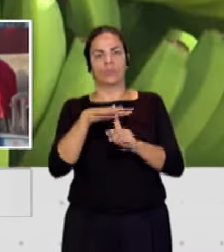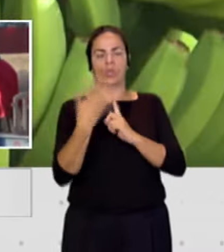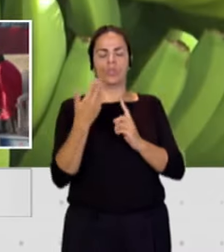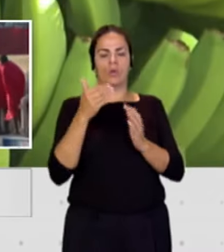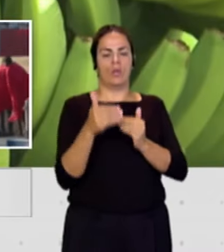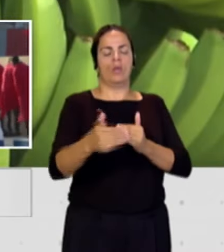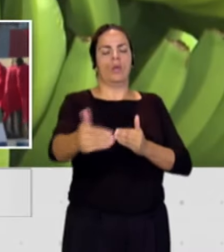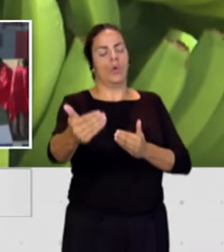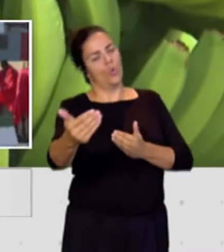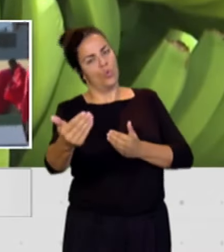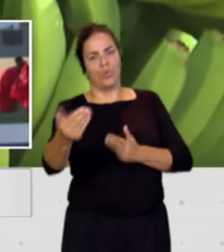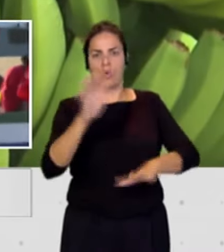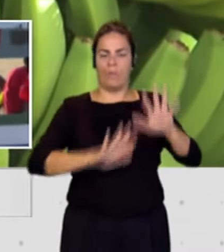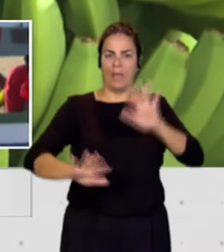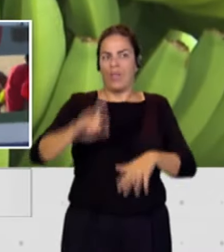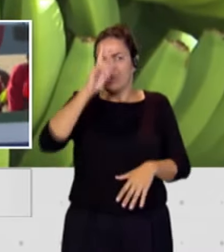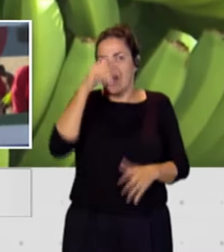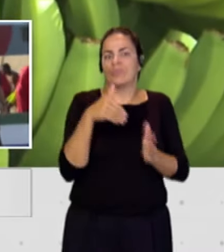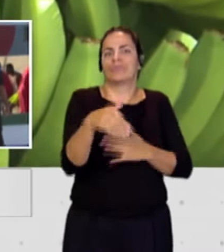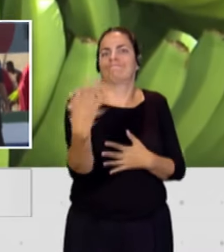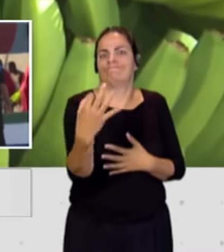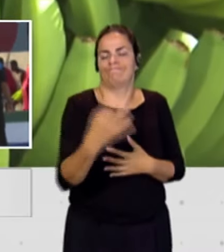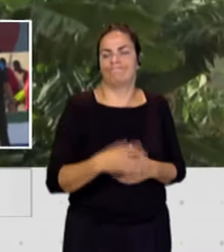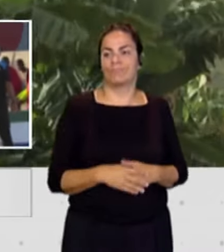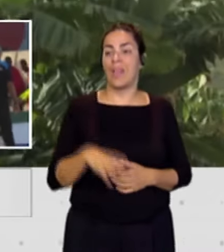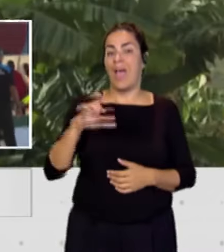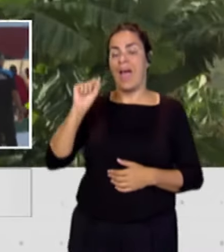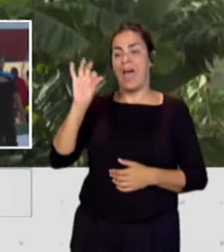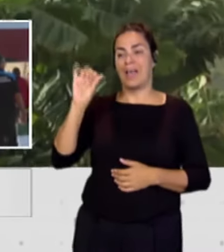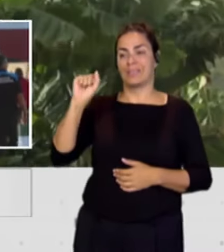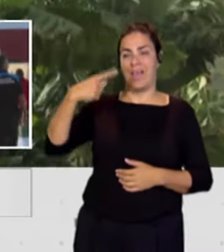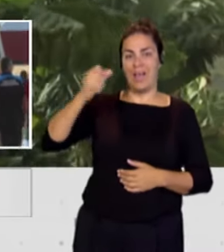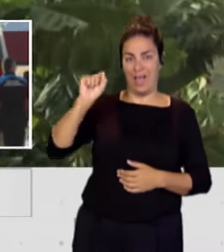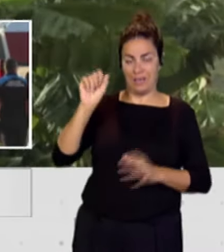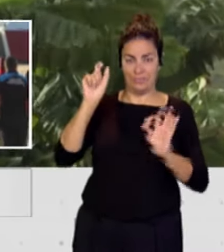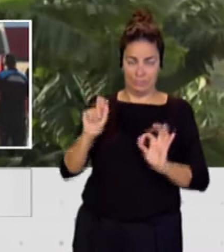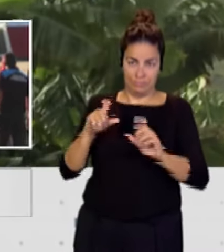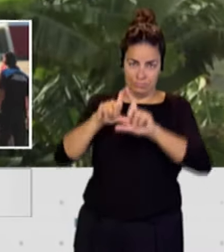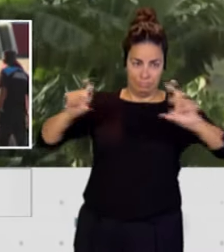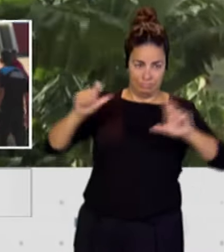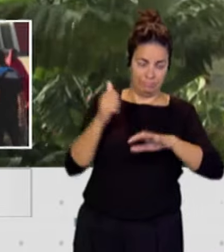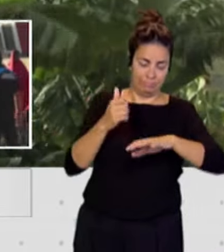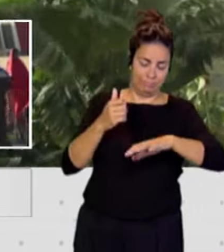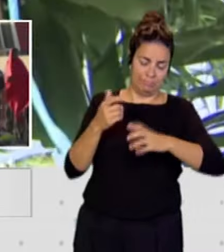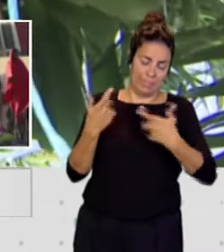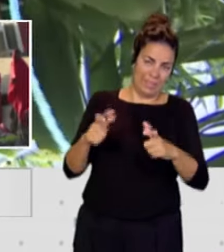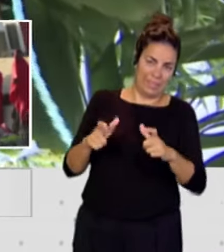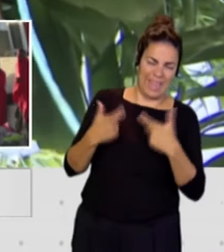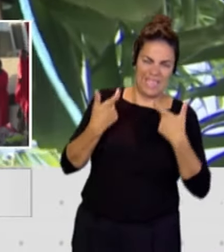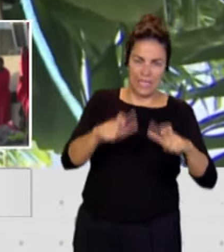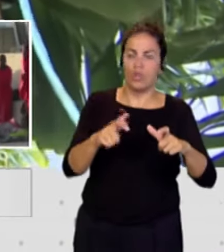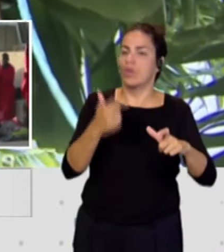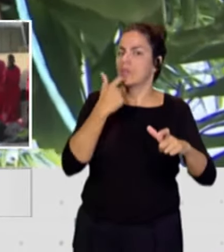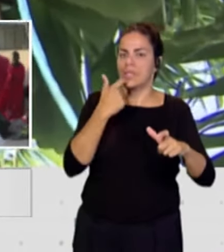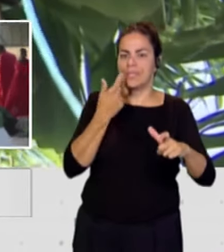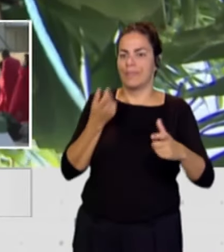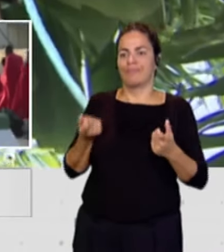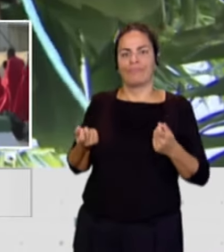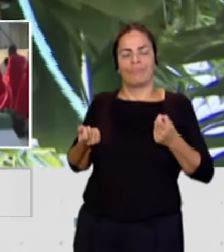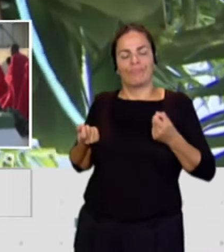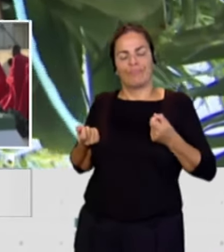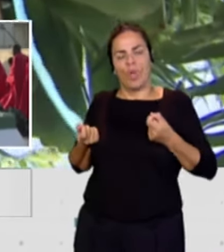no aaga la principal organización del sector aquí en las islas dice que es imposible soportar incremento tras incremento de los costes